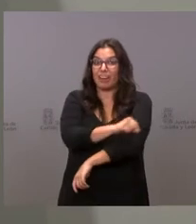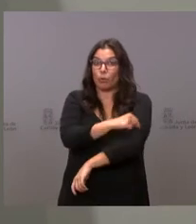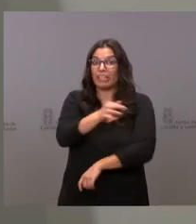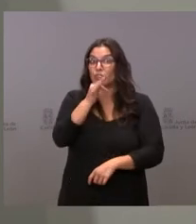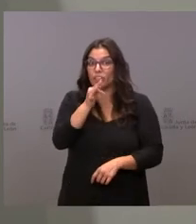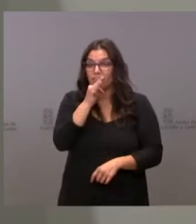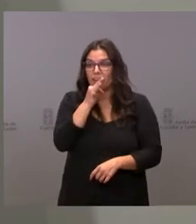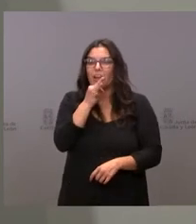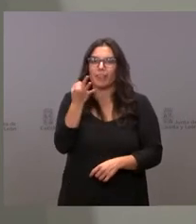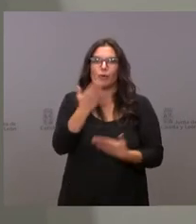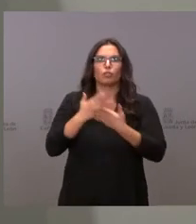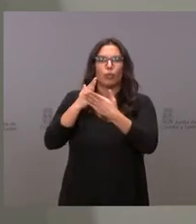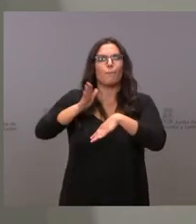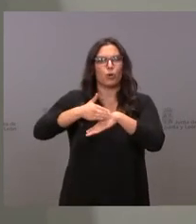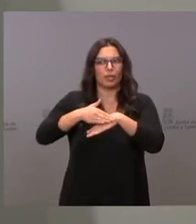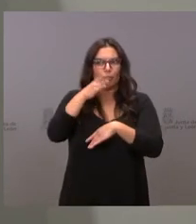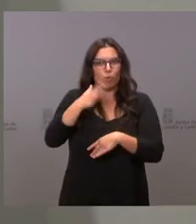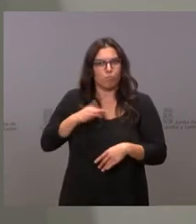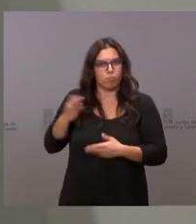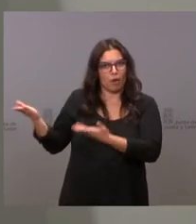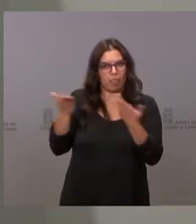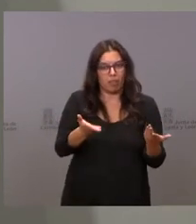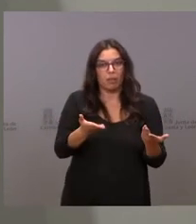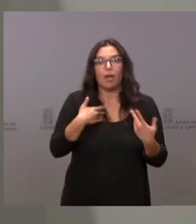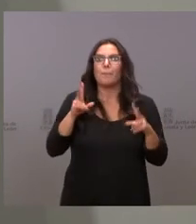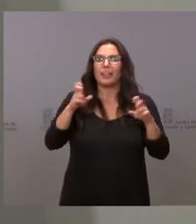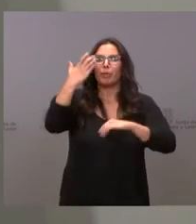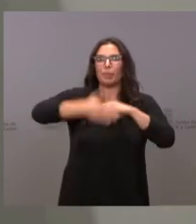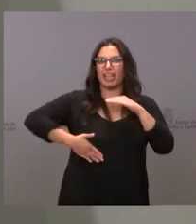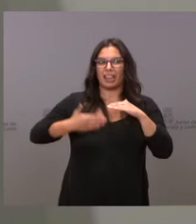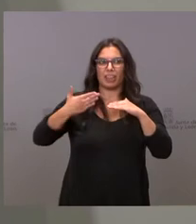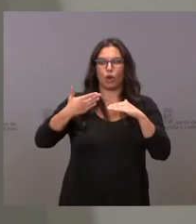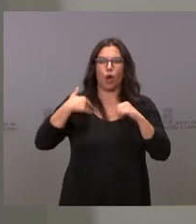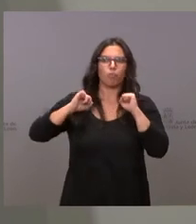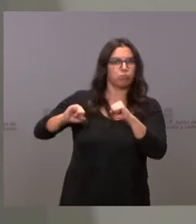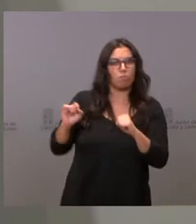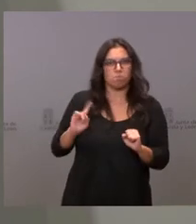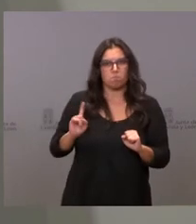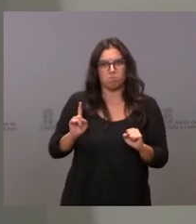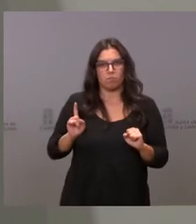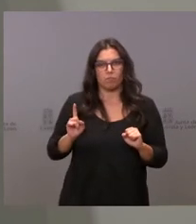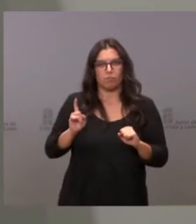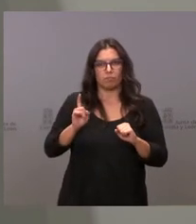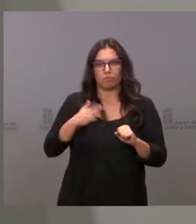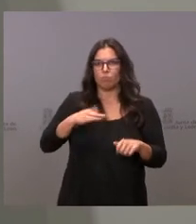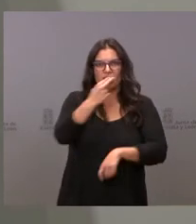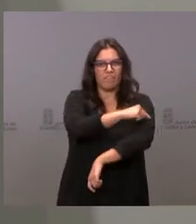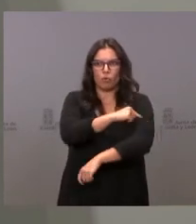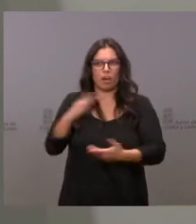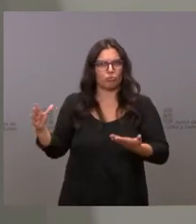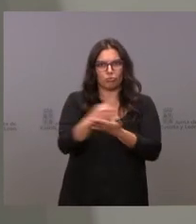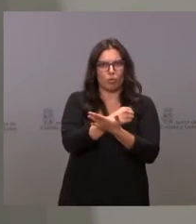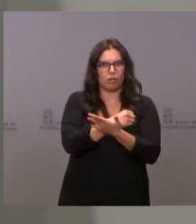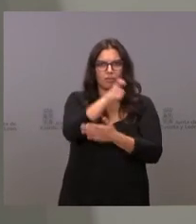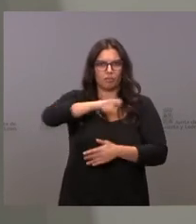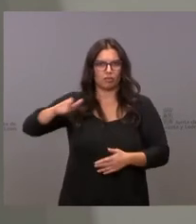qué no se ha producido, pero en principio no hay limitación en esta comunidad en el acceso a la vacunación a ninguna de